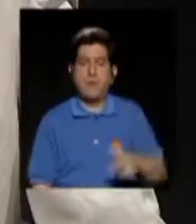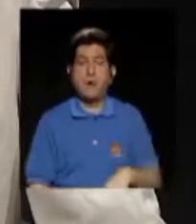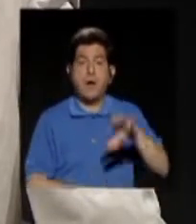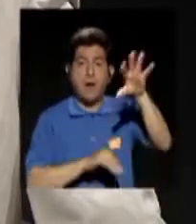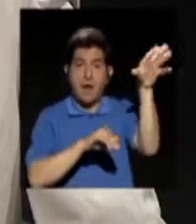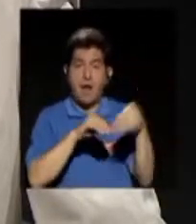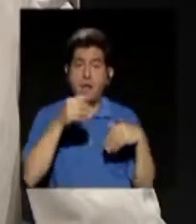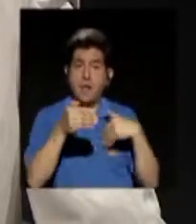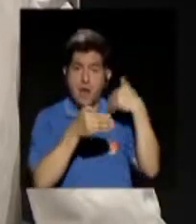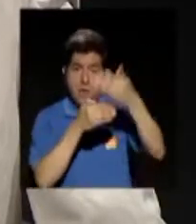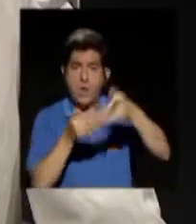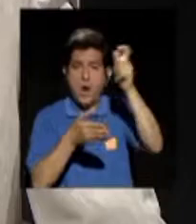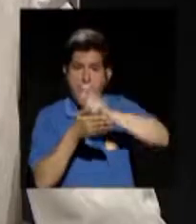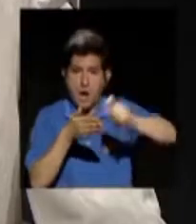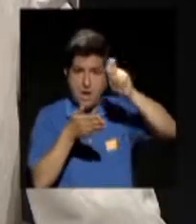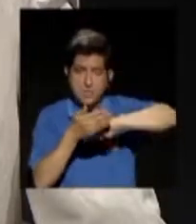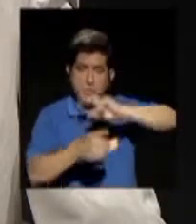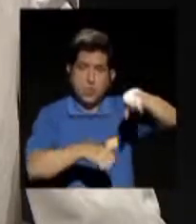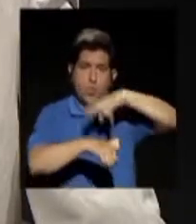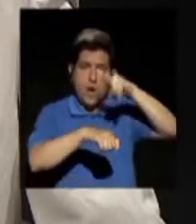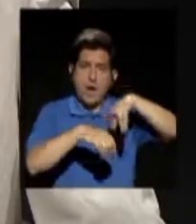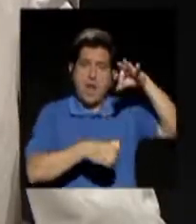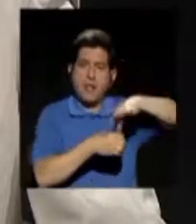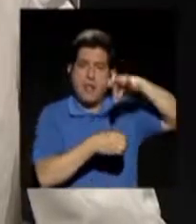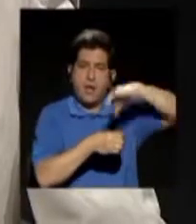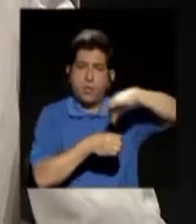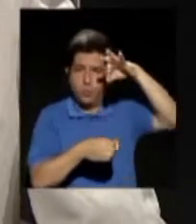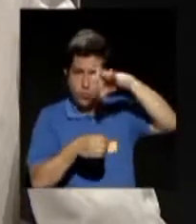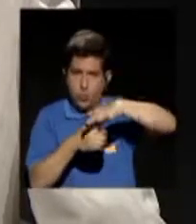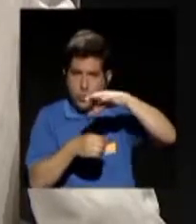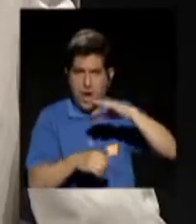añade después la Escuela Nacional de Agricultura.